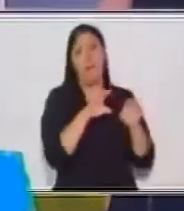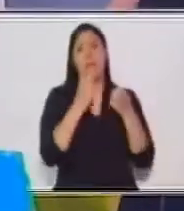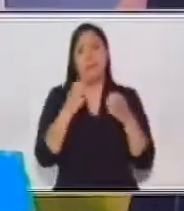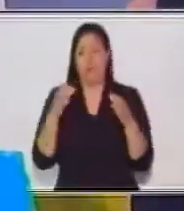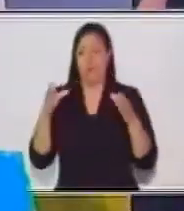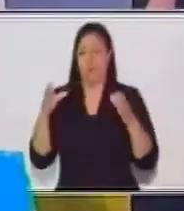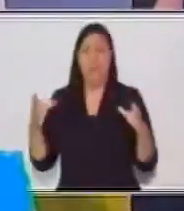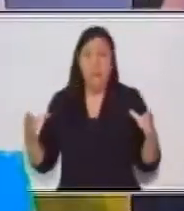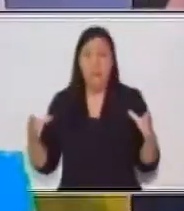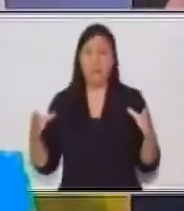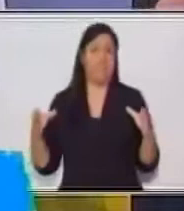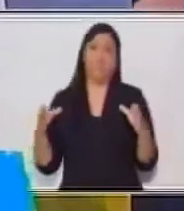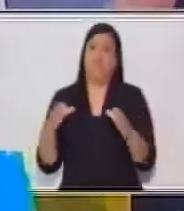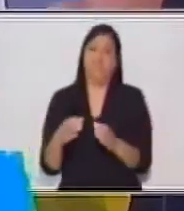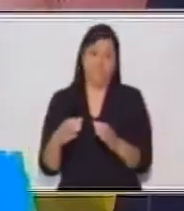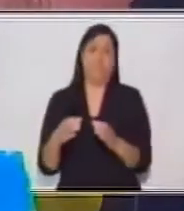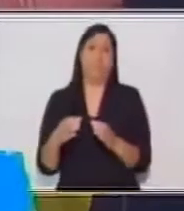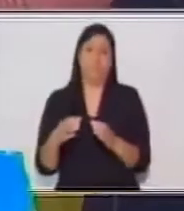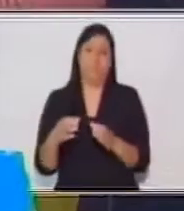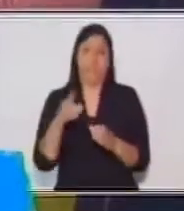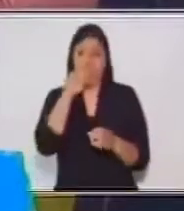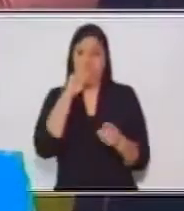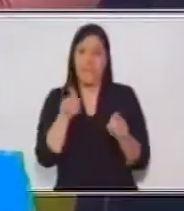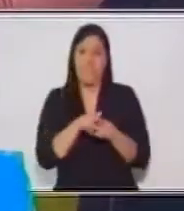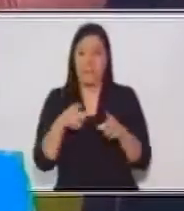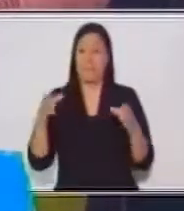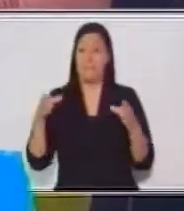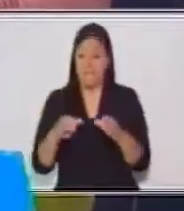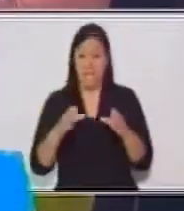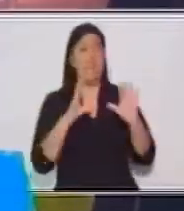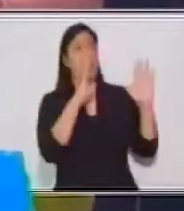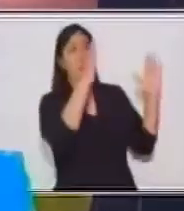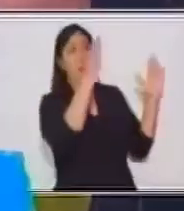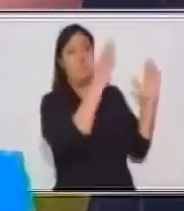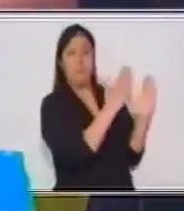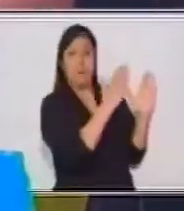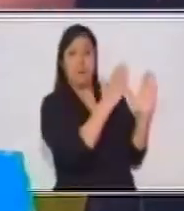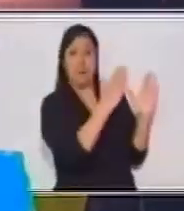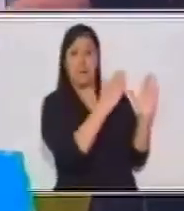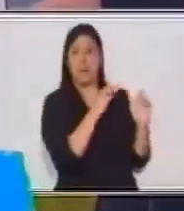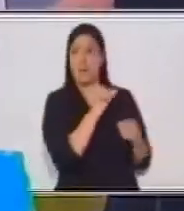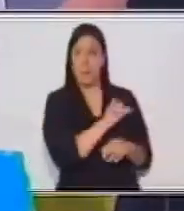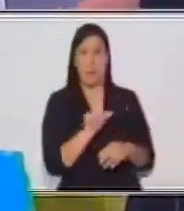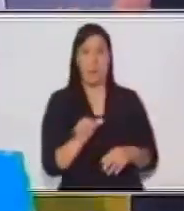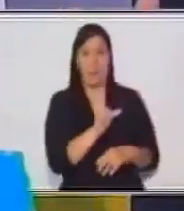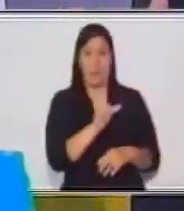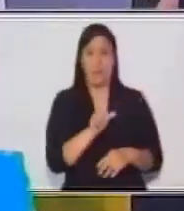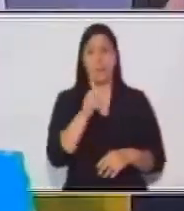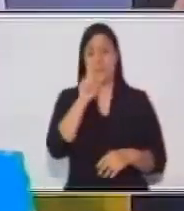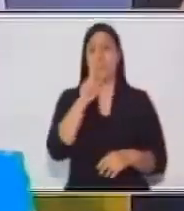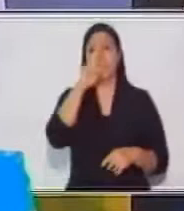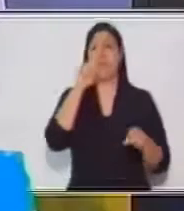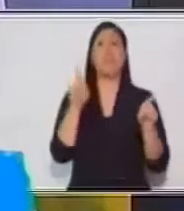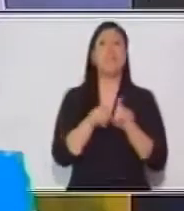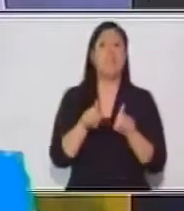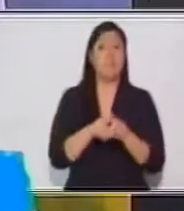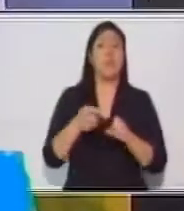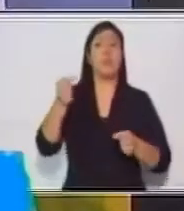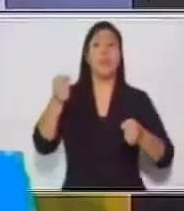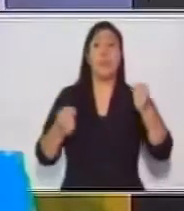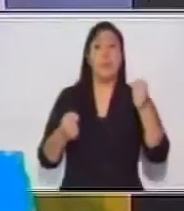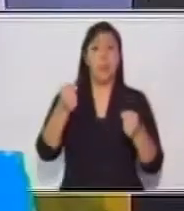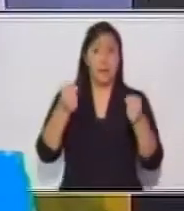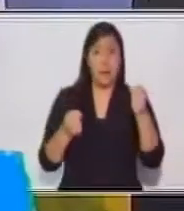de combustible. El consumo de combustible de un automóvil y la distancia recorrida. Entre